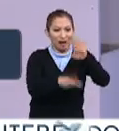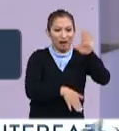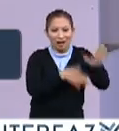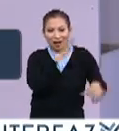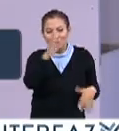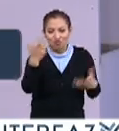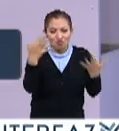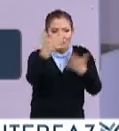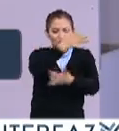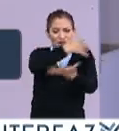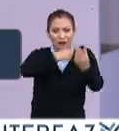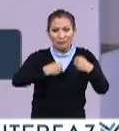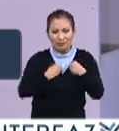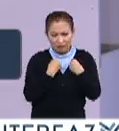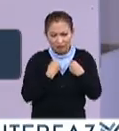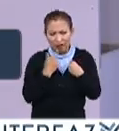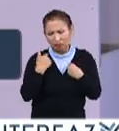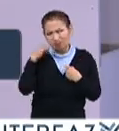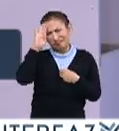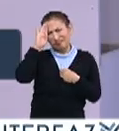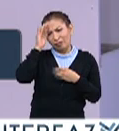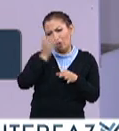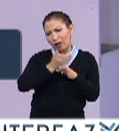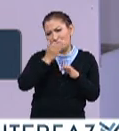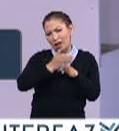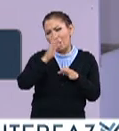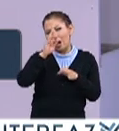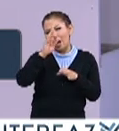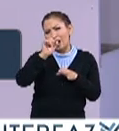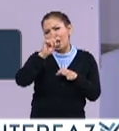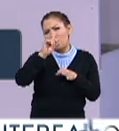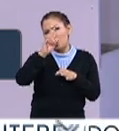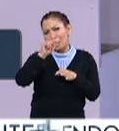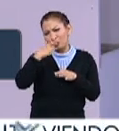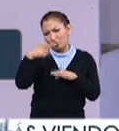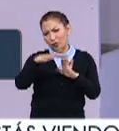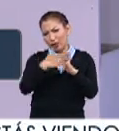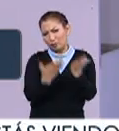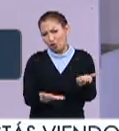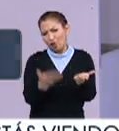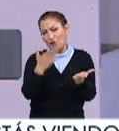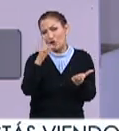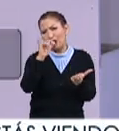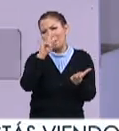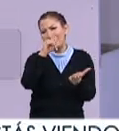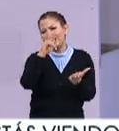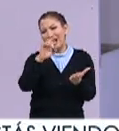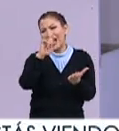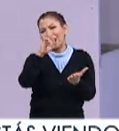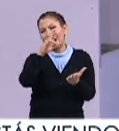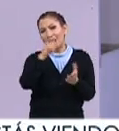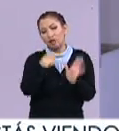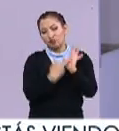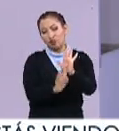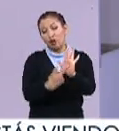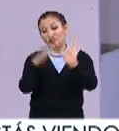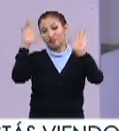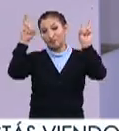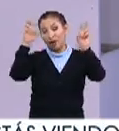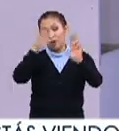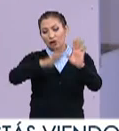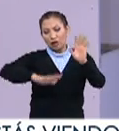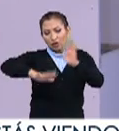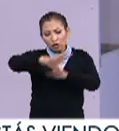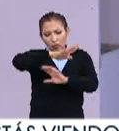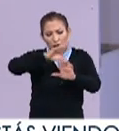muertos transitan por nuestra vida. Yo estaba pensando ahorita que Radwan Nazar, en esta novela, La Labranza Arcaica, nos presenta sombras, esas